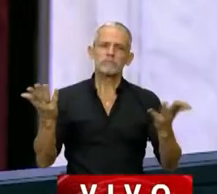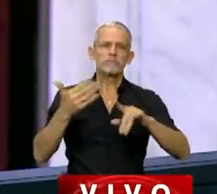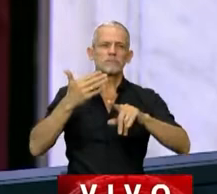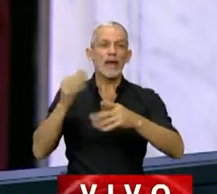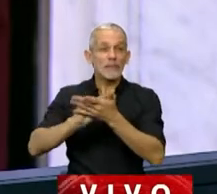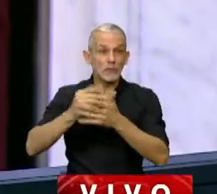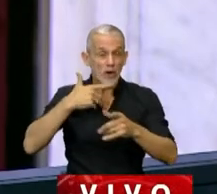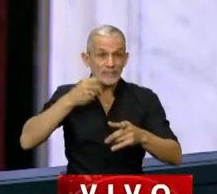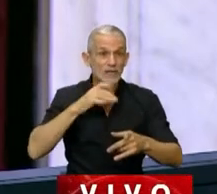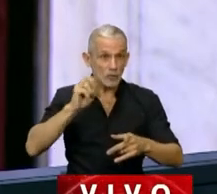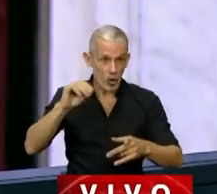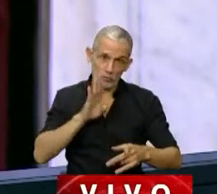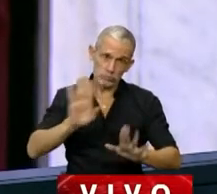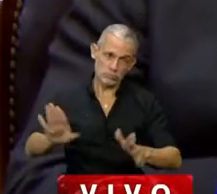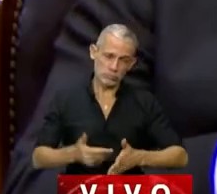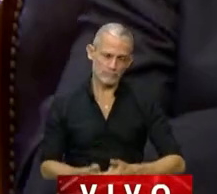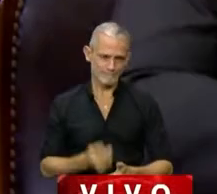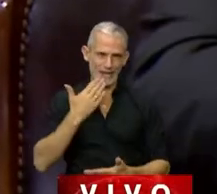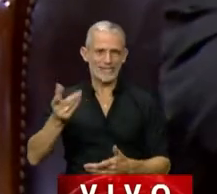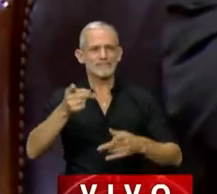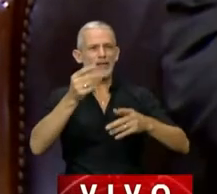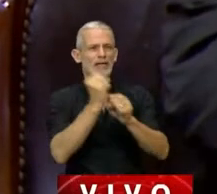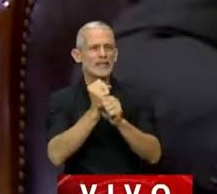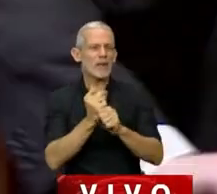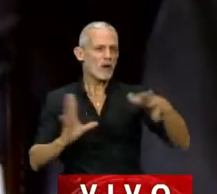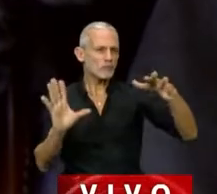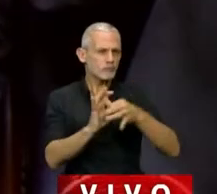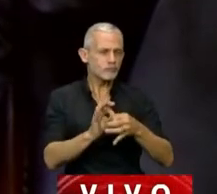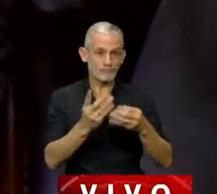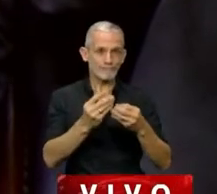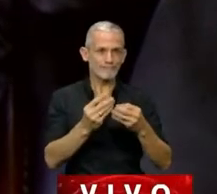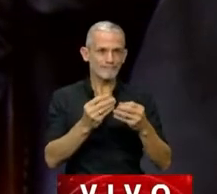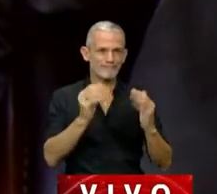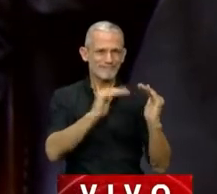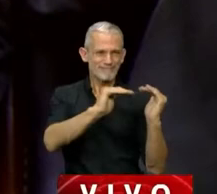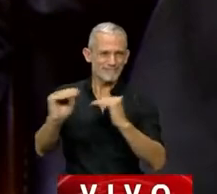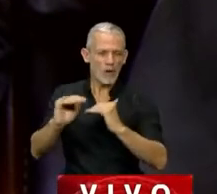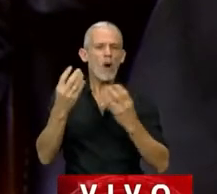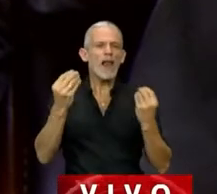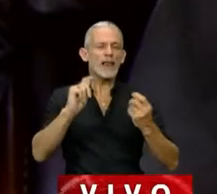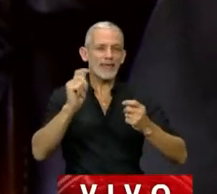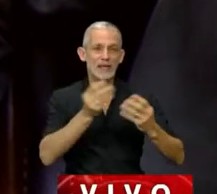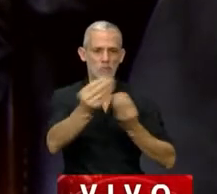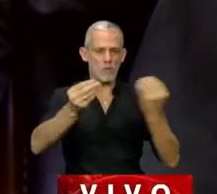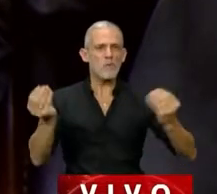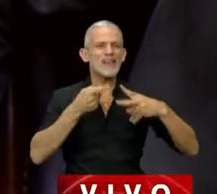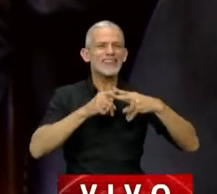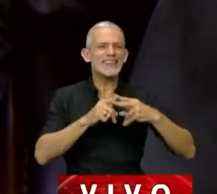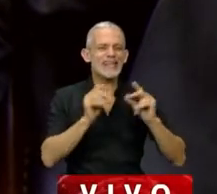Santoro, si puede hacer silencio. Originadas, gracias, en el trabajo conjunto y transversal entre los funcionarios y